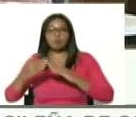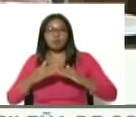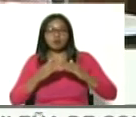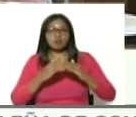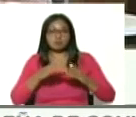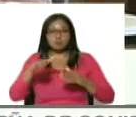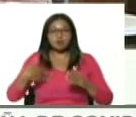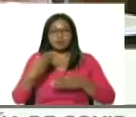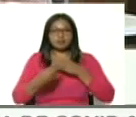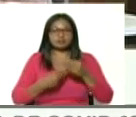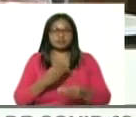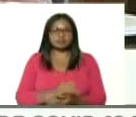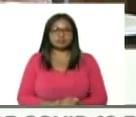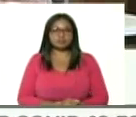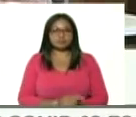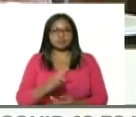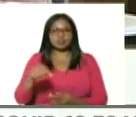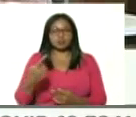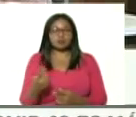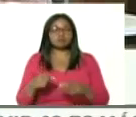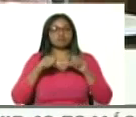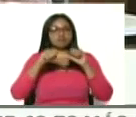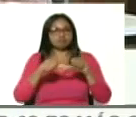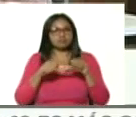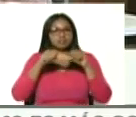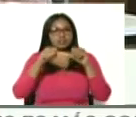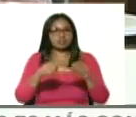promotor y después